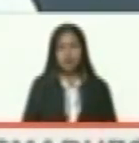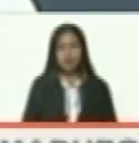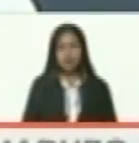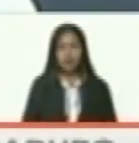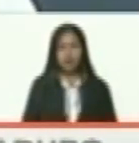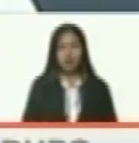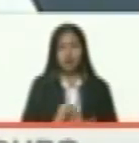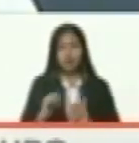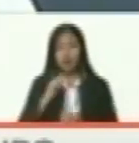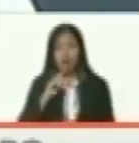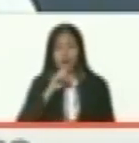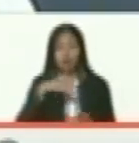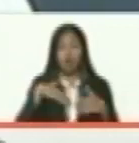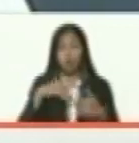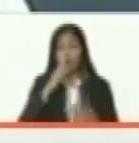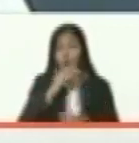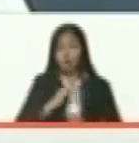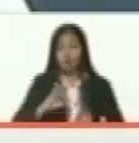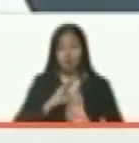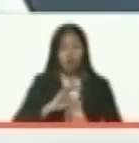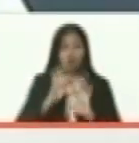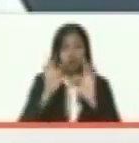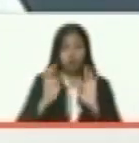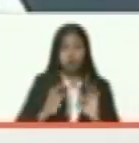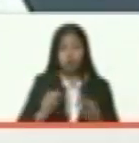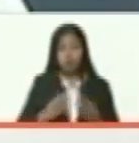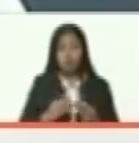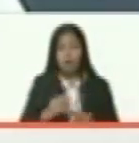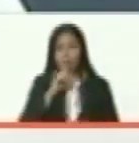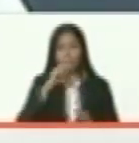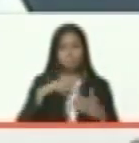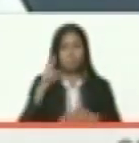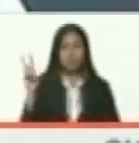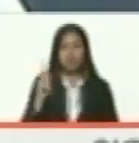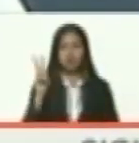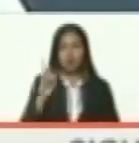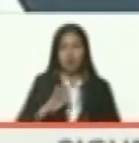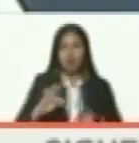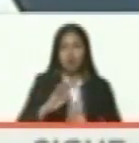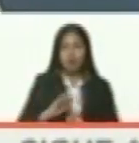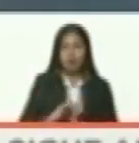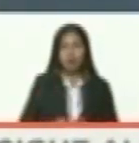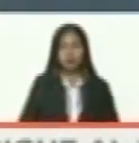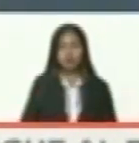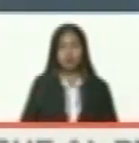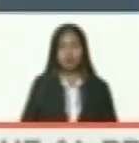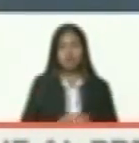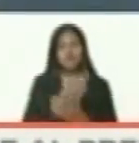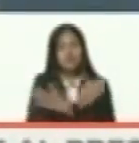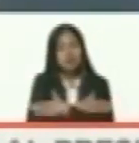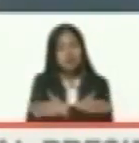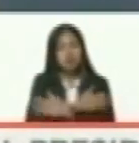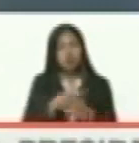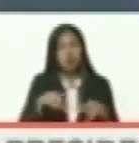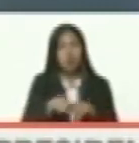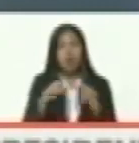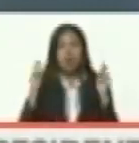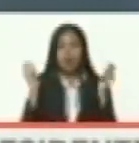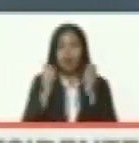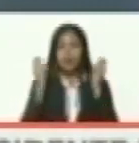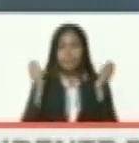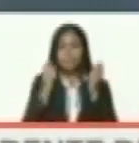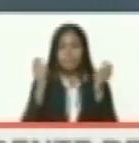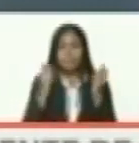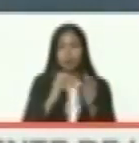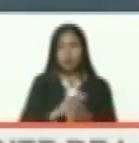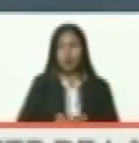no, no, vamos a quedar callados. Venezuela no se va a quedar callada jamás. Por eso felicito a la campaña